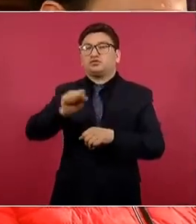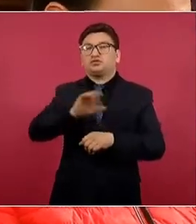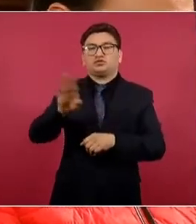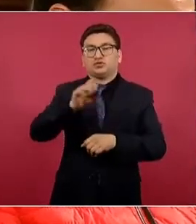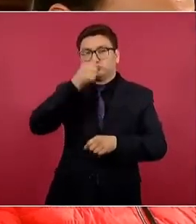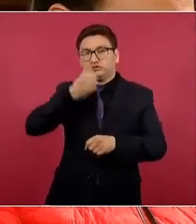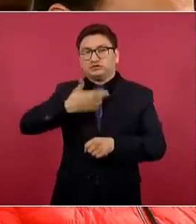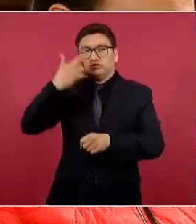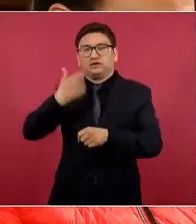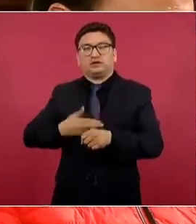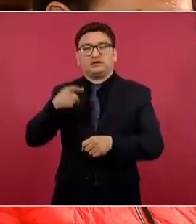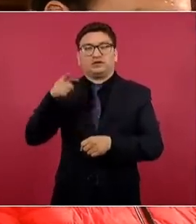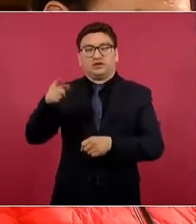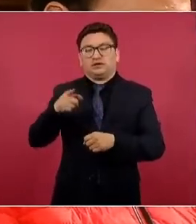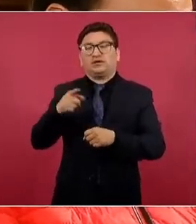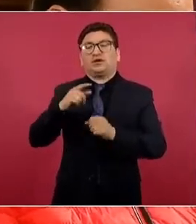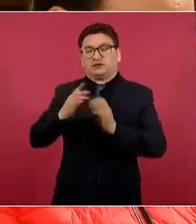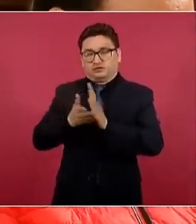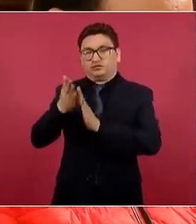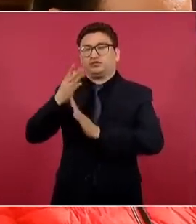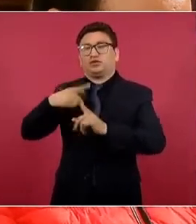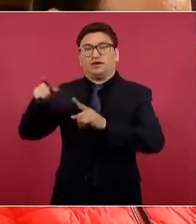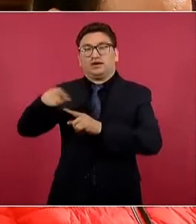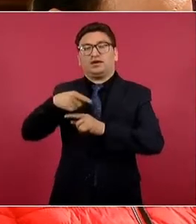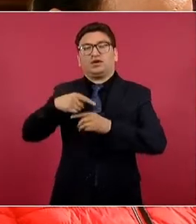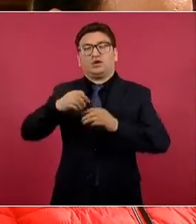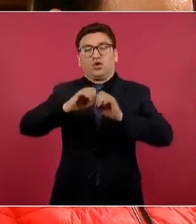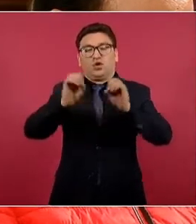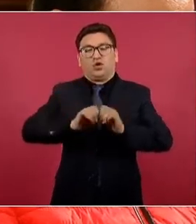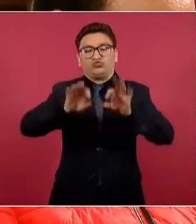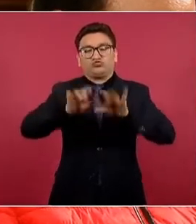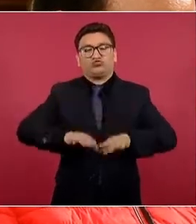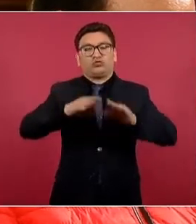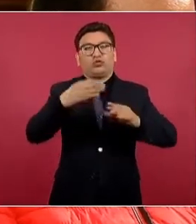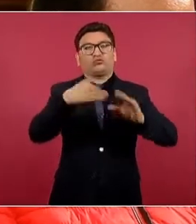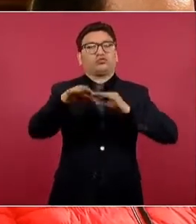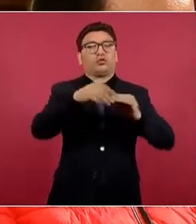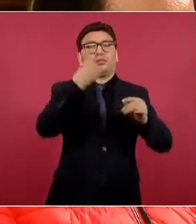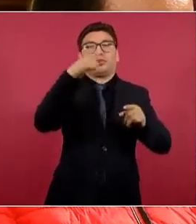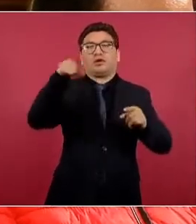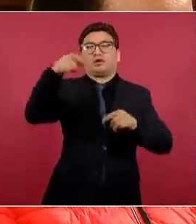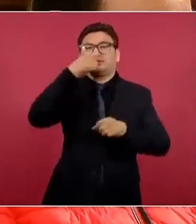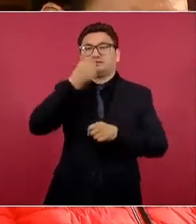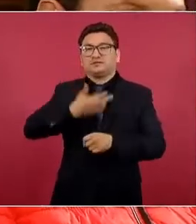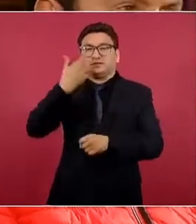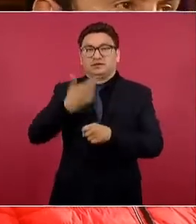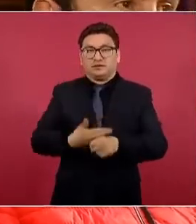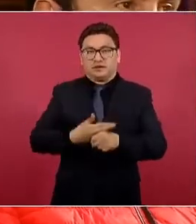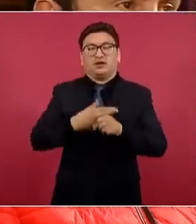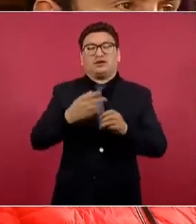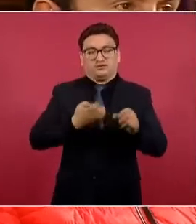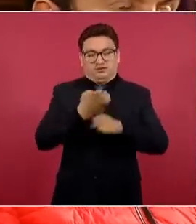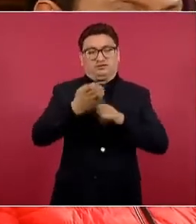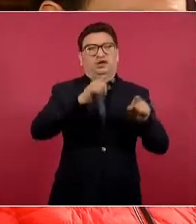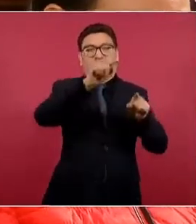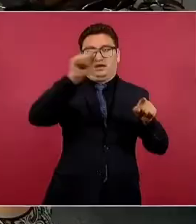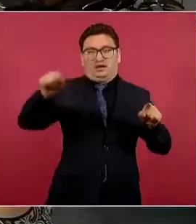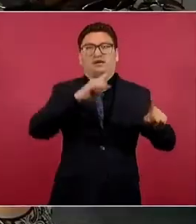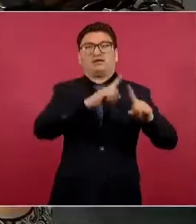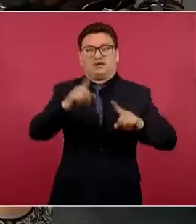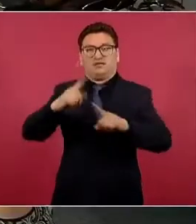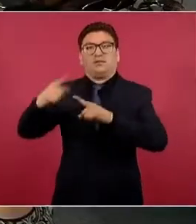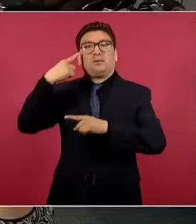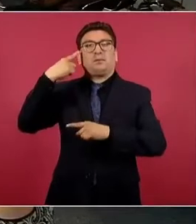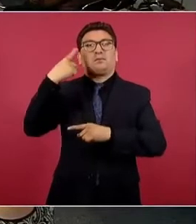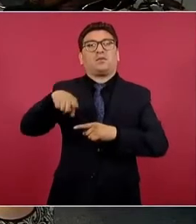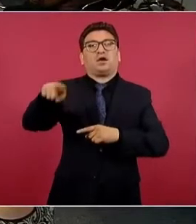Subsecretaría de Infraestructura han enviado oficios a los centros de la Secretaría de varios estados para